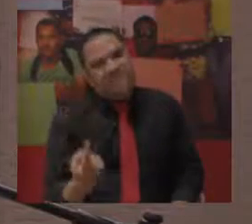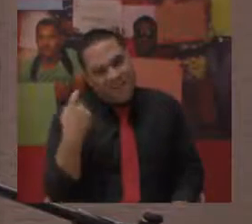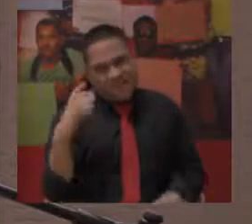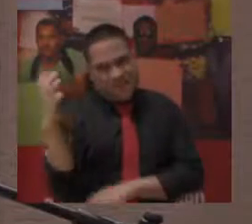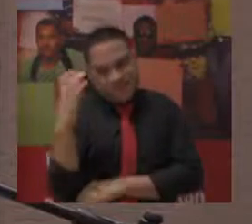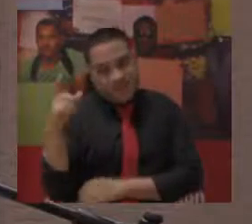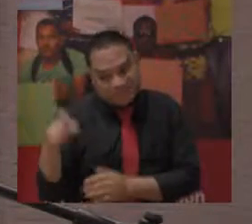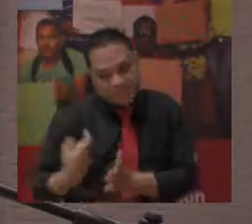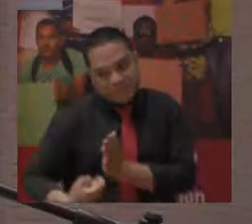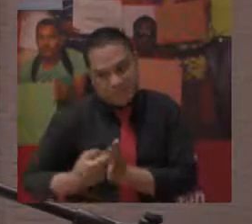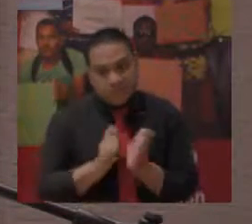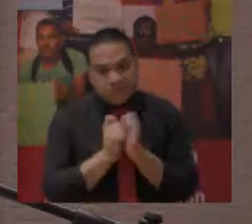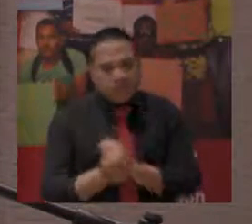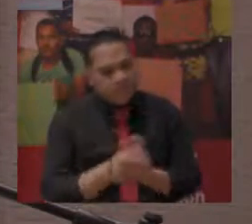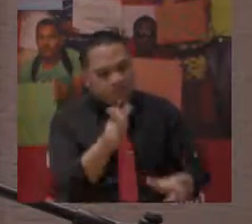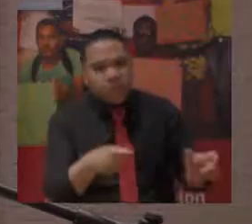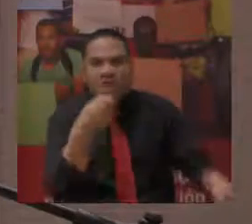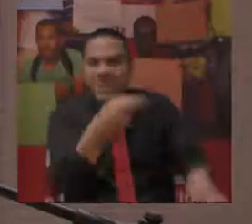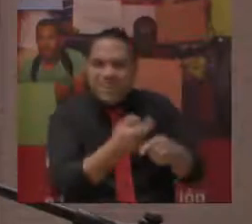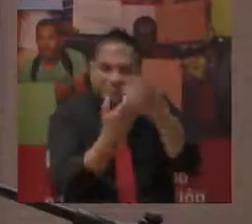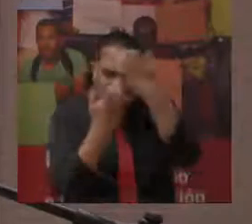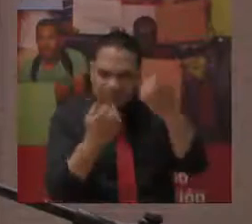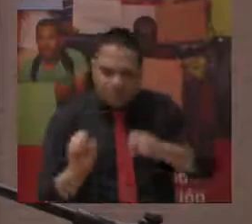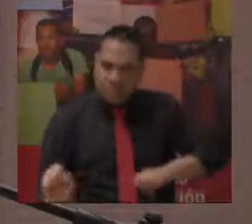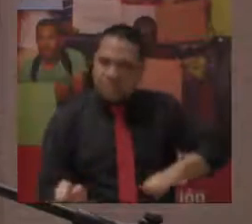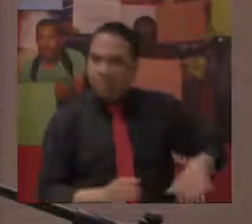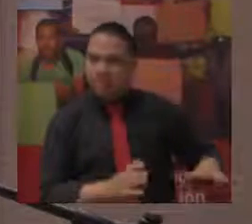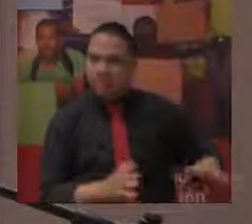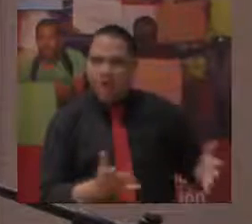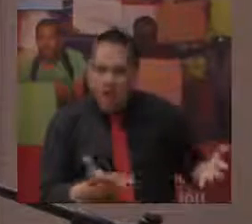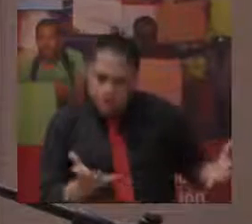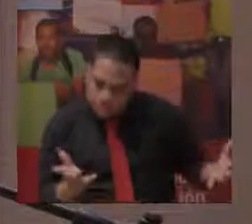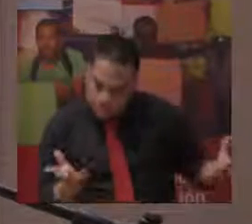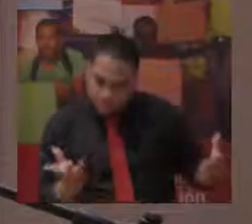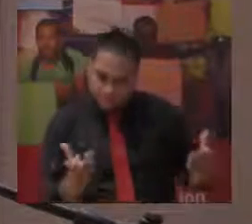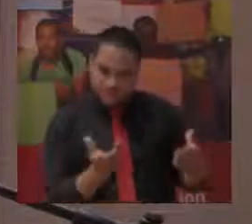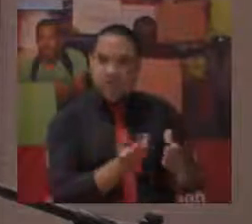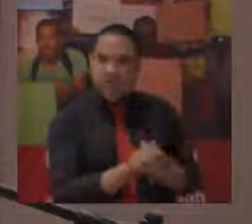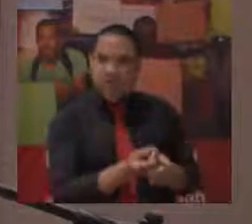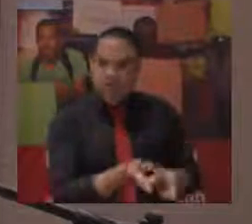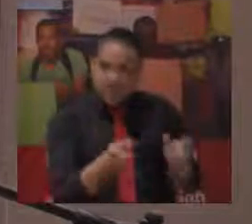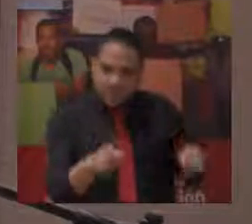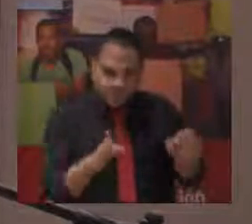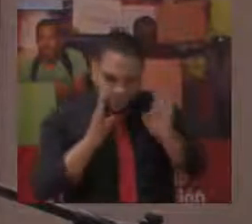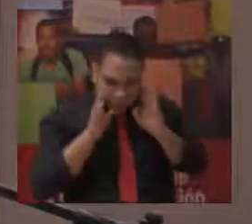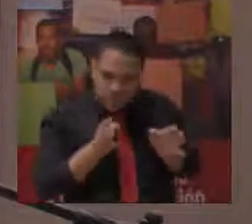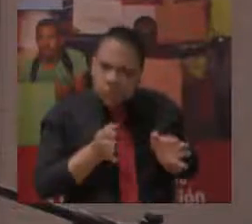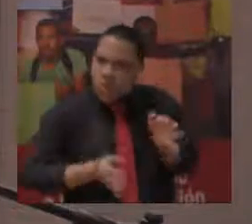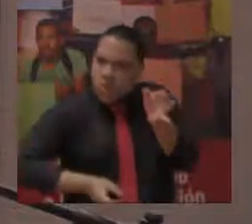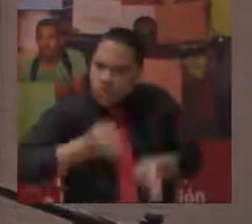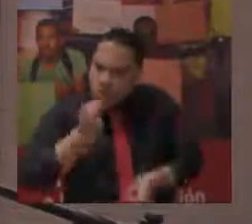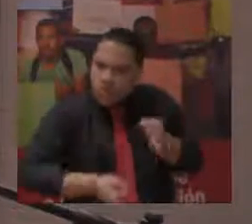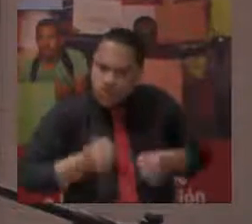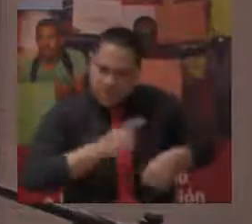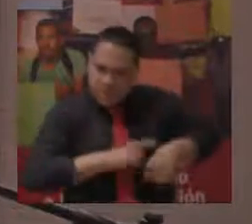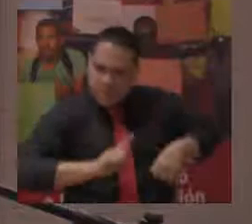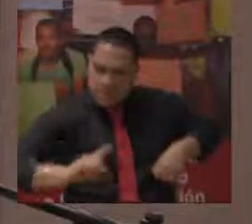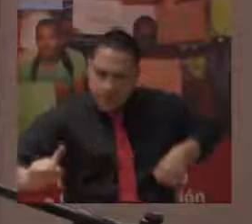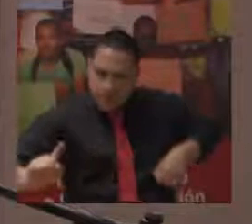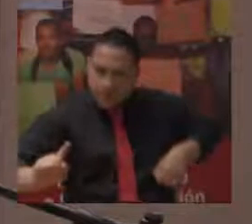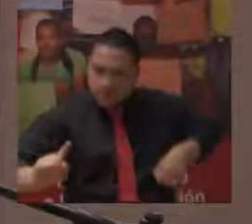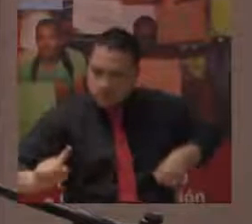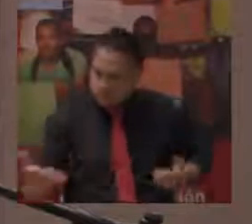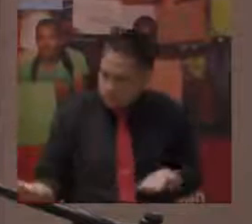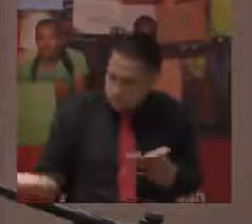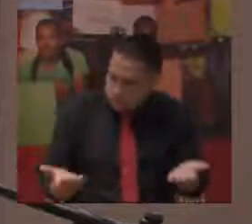¿Cómo logramos que los desmovilizados se incorporen, que les mantengamos una seguridad jurídica en el largo plazo, que los aceptemos